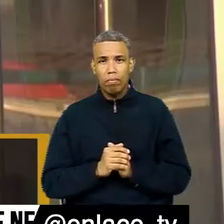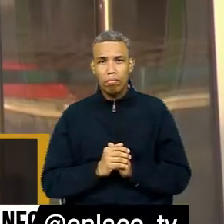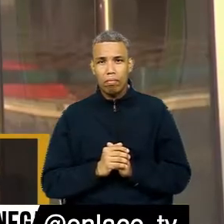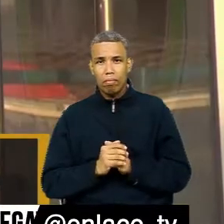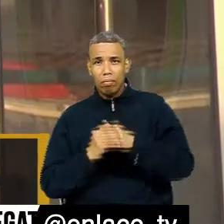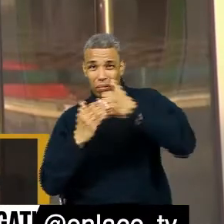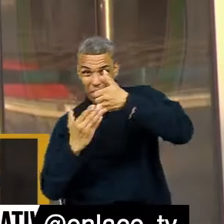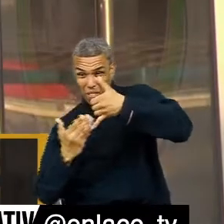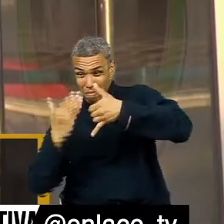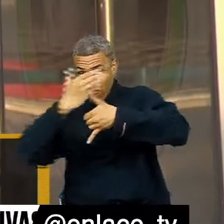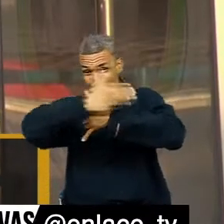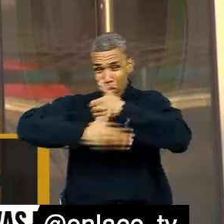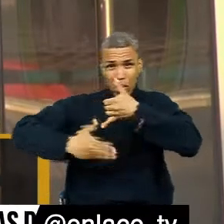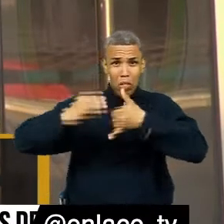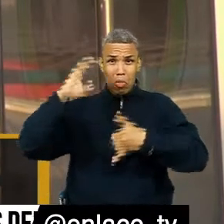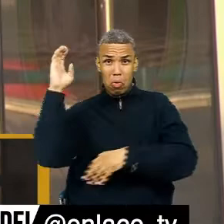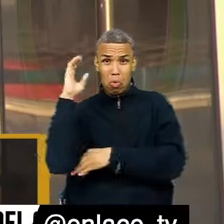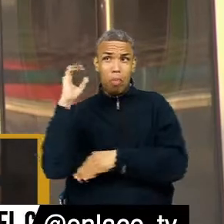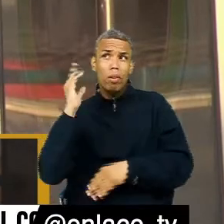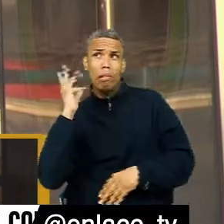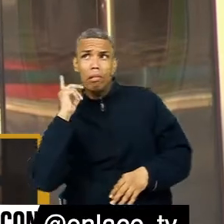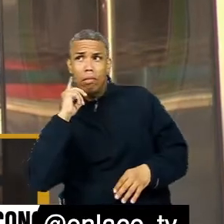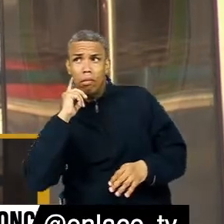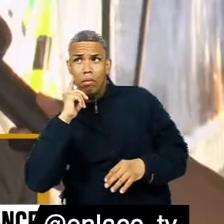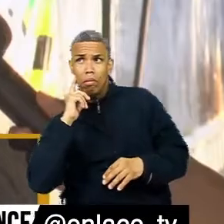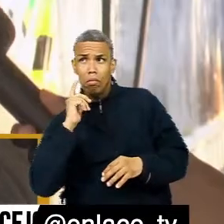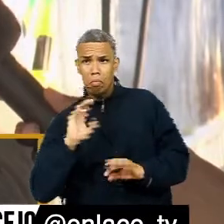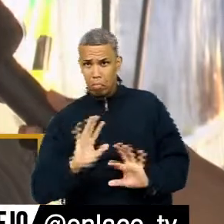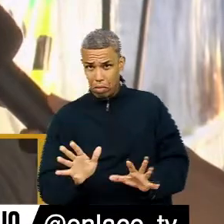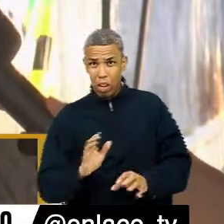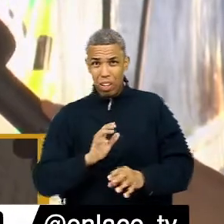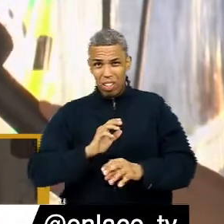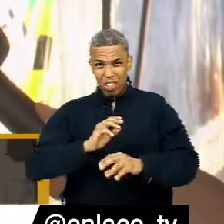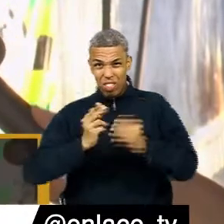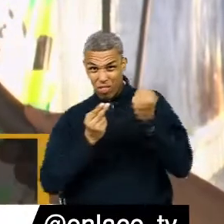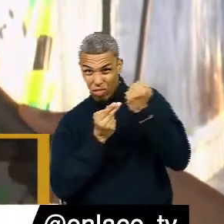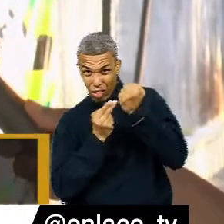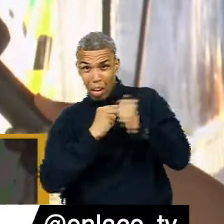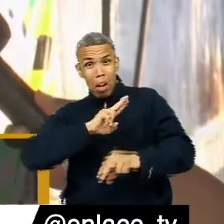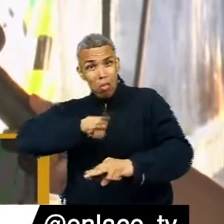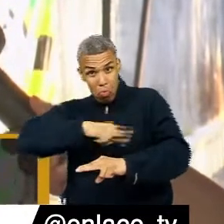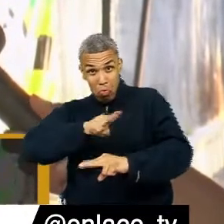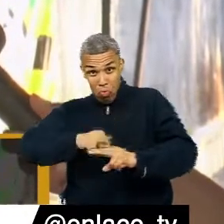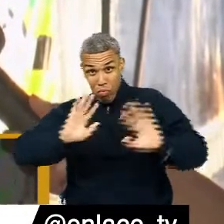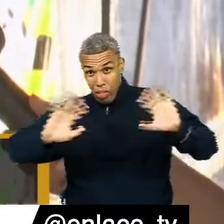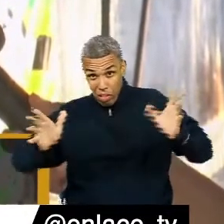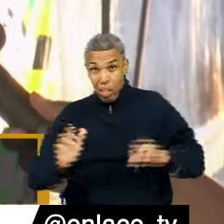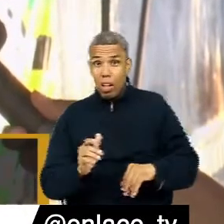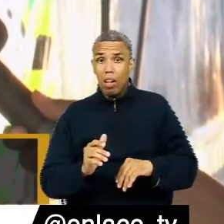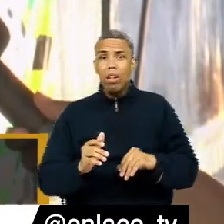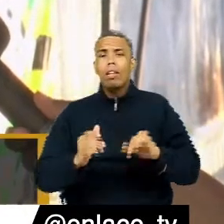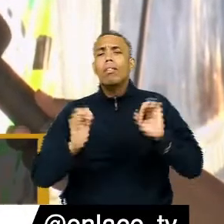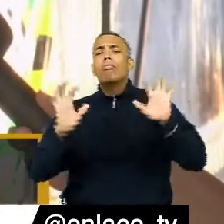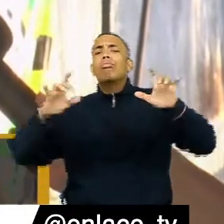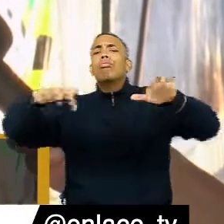del SENA en el país las actividades se hayan normalizado. Desafortunadamente, desde la Dirección General del SENA se